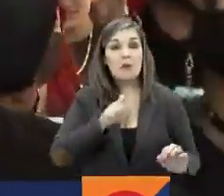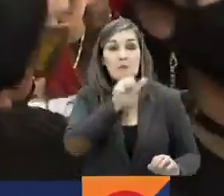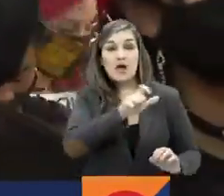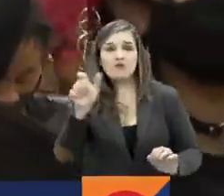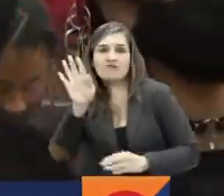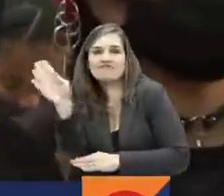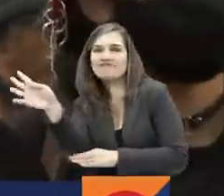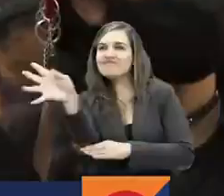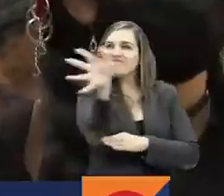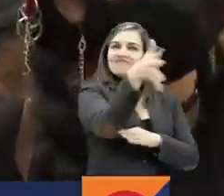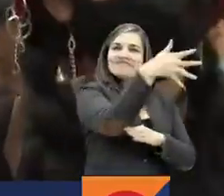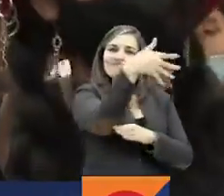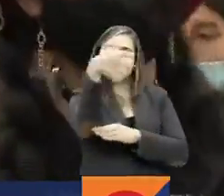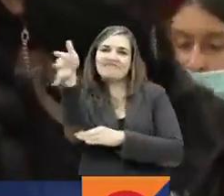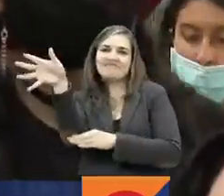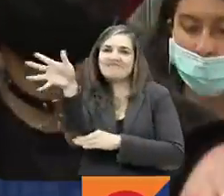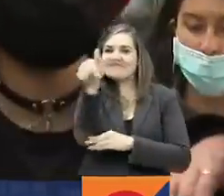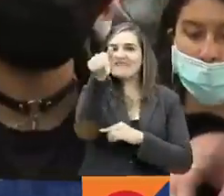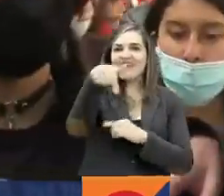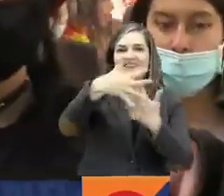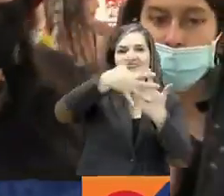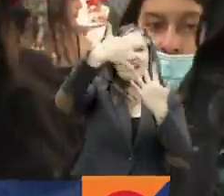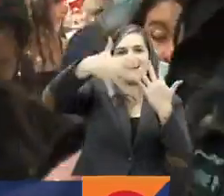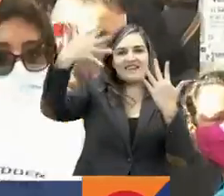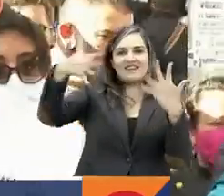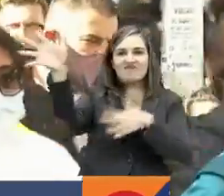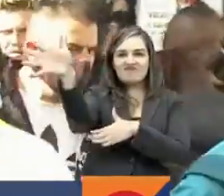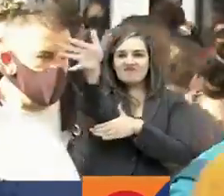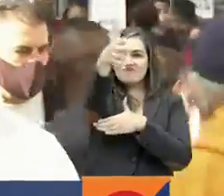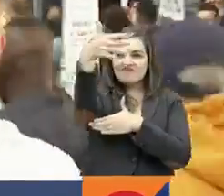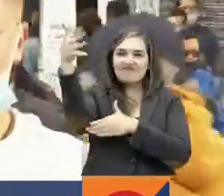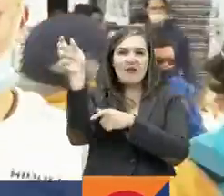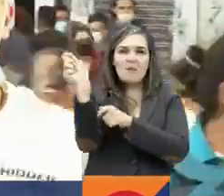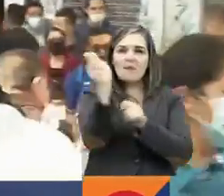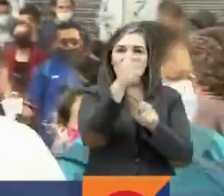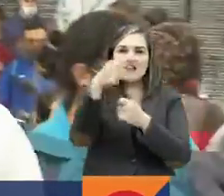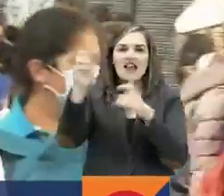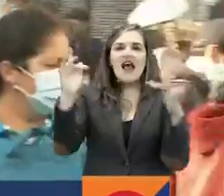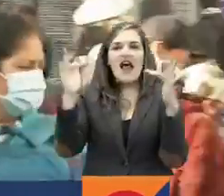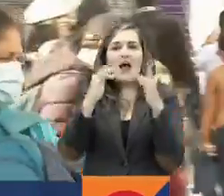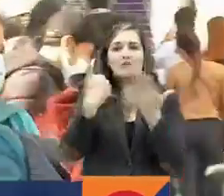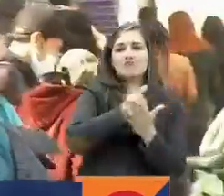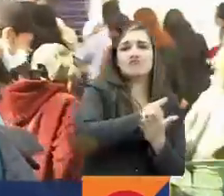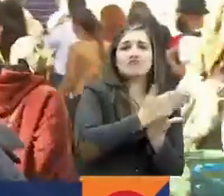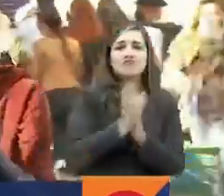en el sentido es en que representa como un amplio espectro de la diversidad